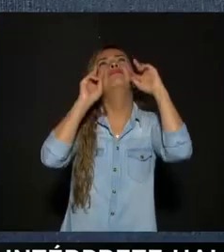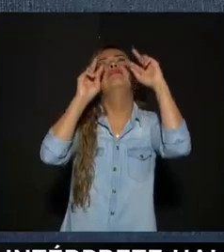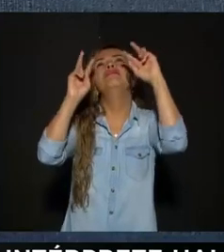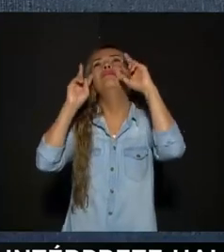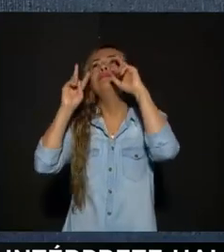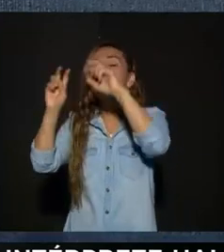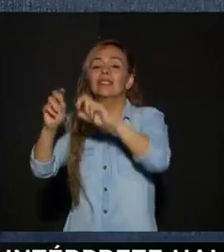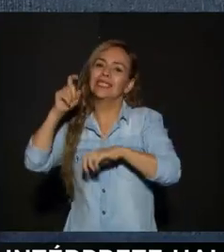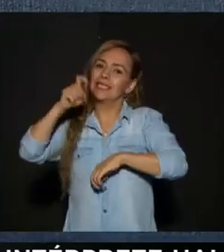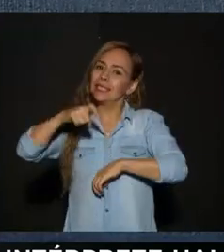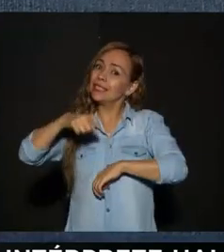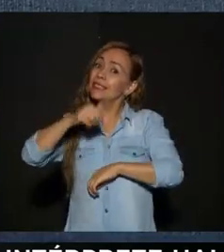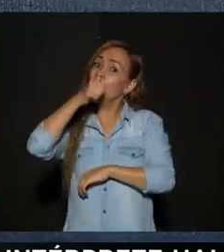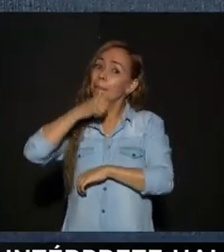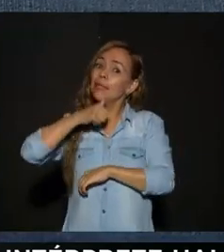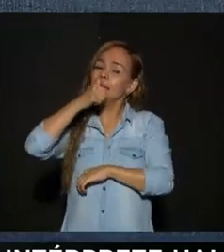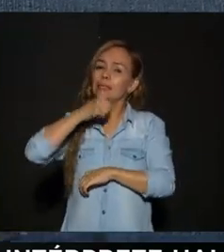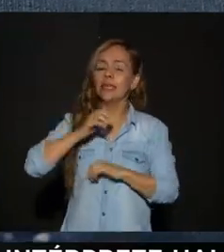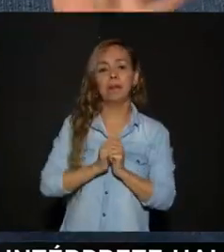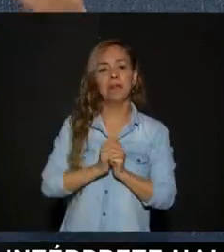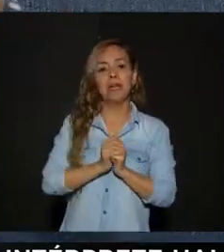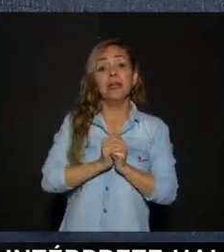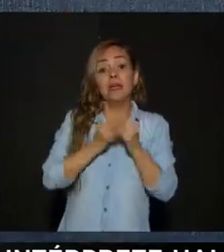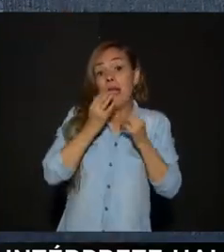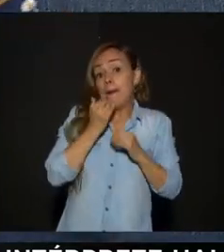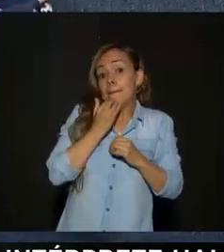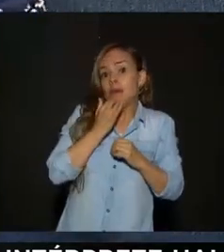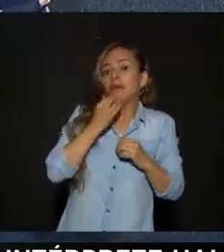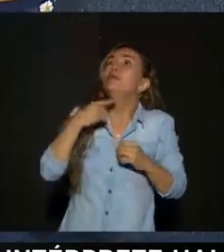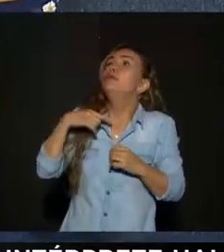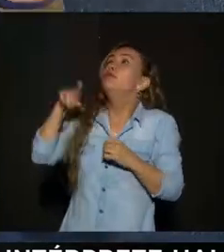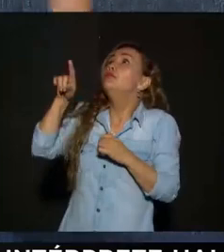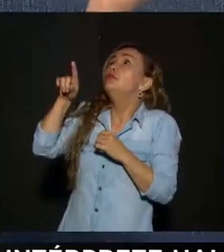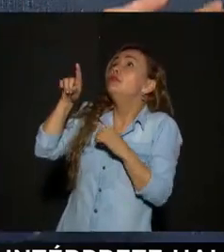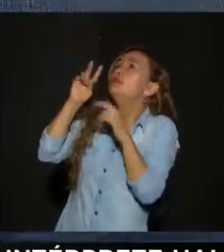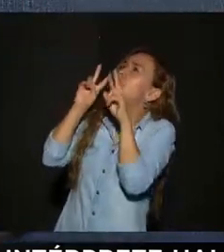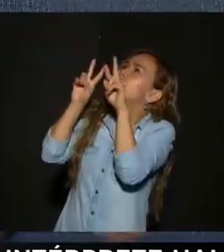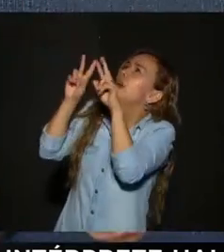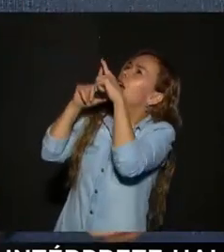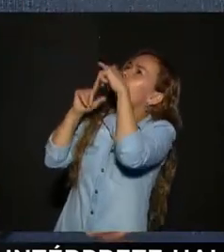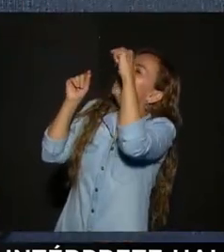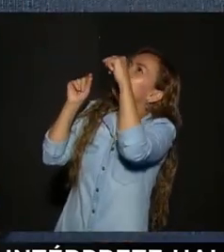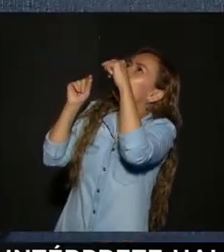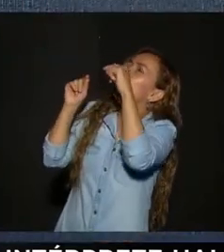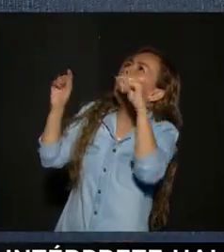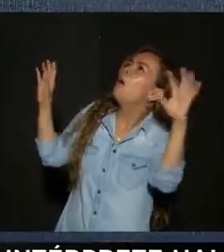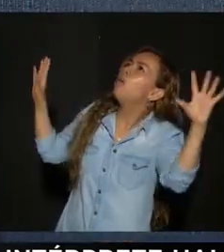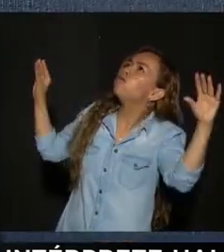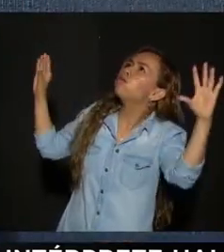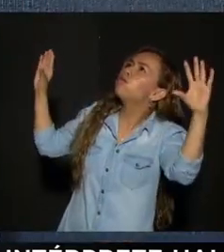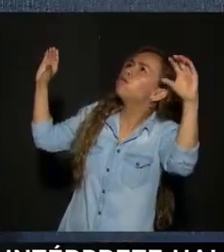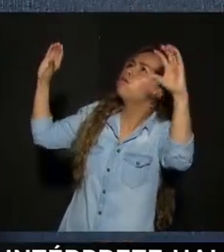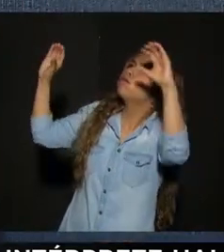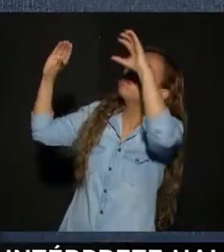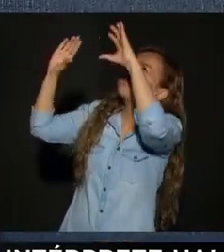hacer observación, por ejemplo, de la luna, y adivina qué. Ay, no, llegan las nubes y no, entonces pues a través de las nubes no se puede hacer observación,